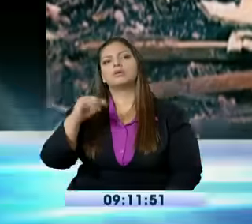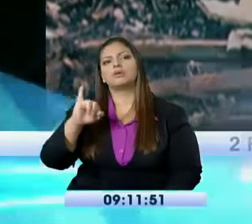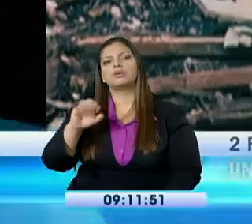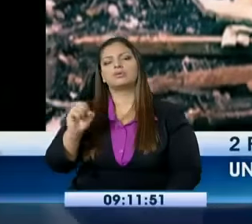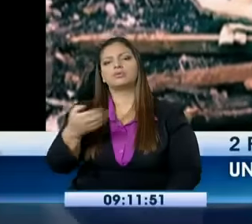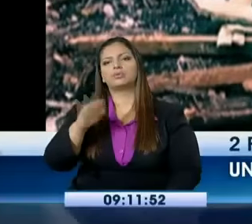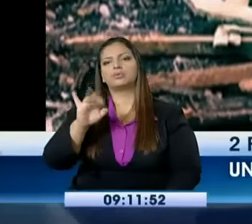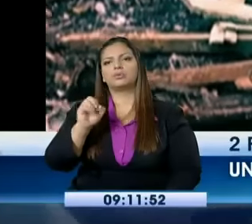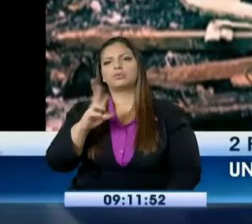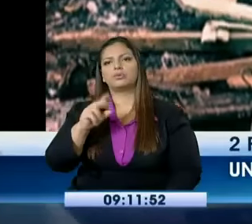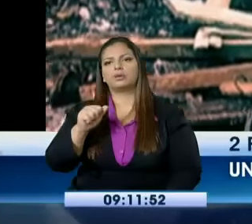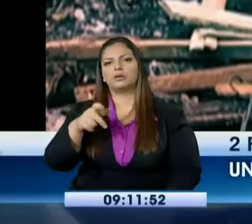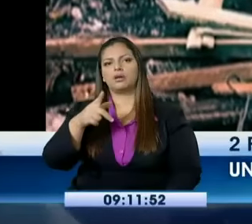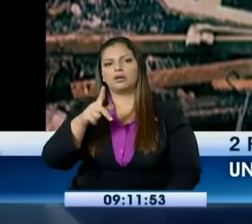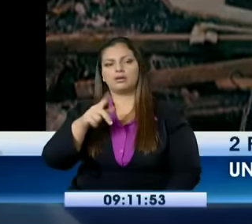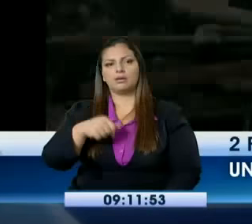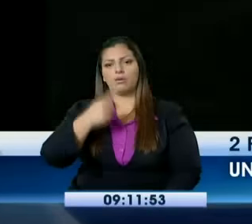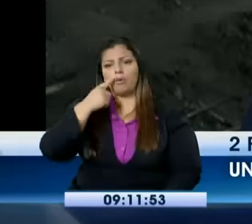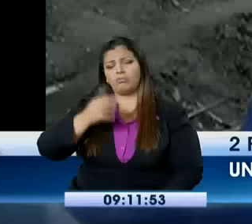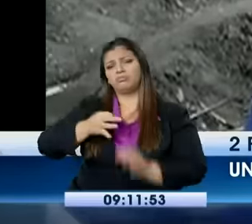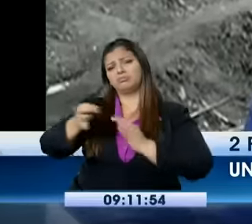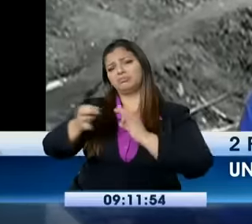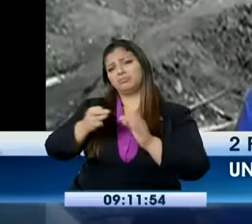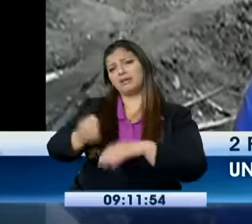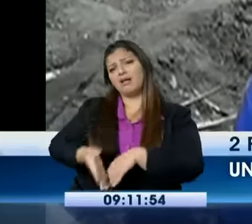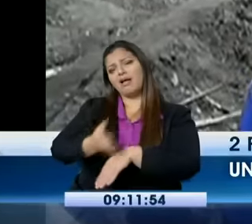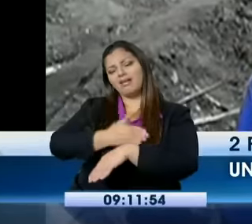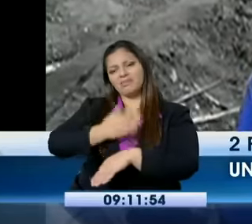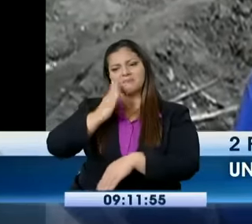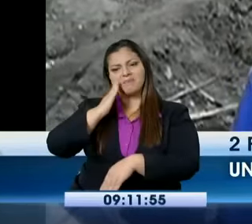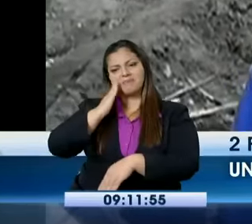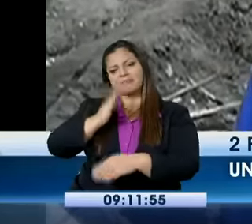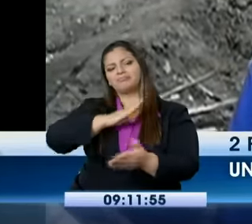de mi mamá, disfrutando un fin de semana.